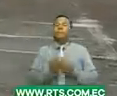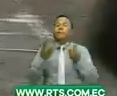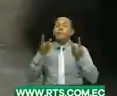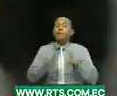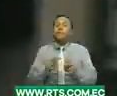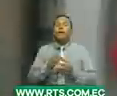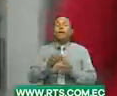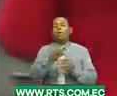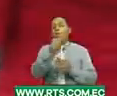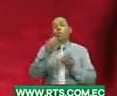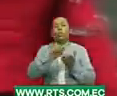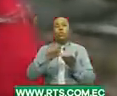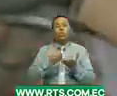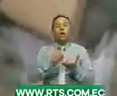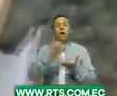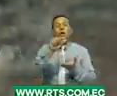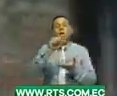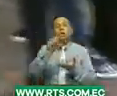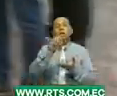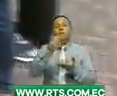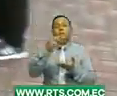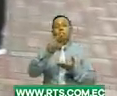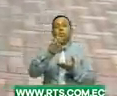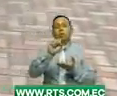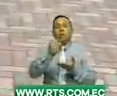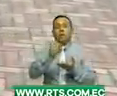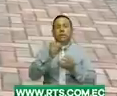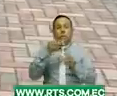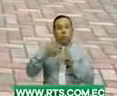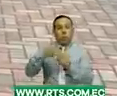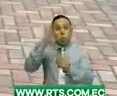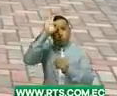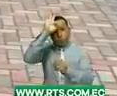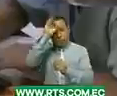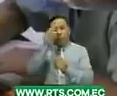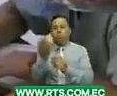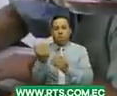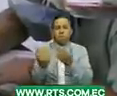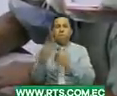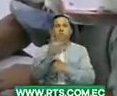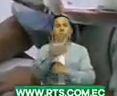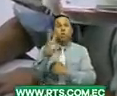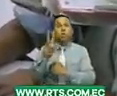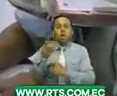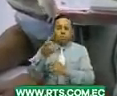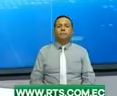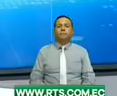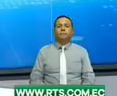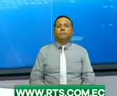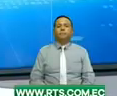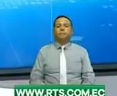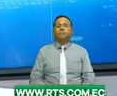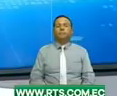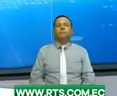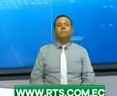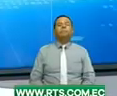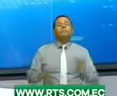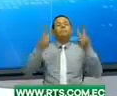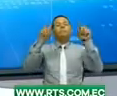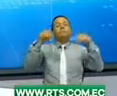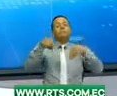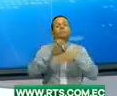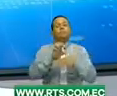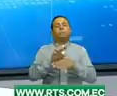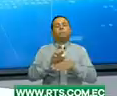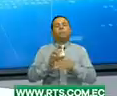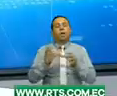ciudad de Azogues con 56 internistas. Desde la ciudad de Cuenca, informó Francisco Ramírez. Y en temas nacionales, la